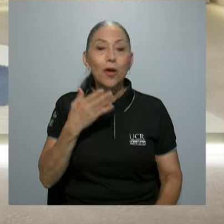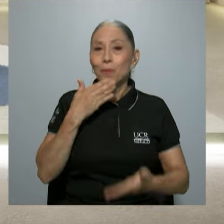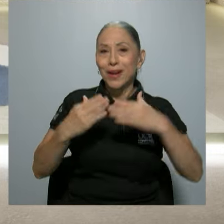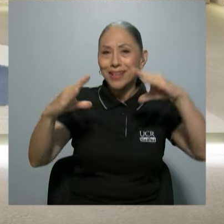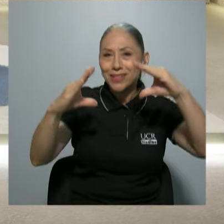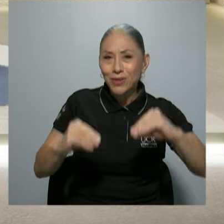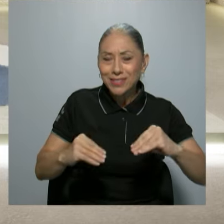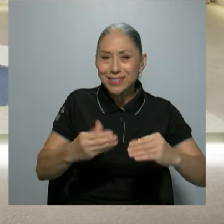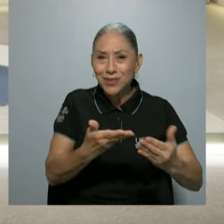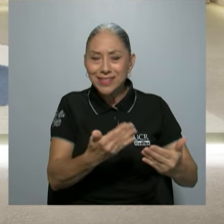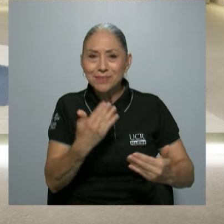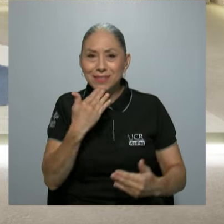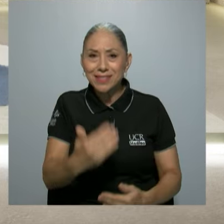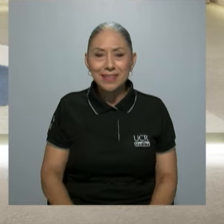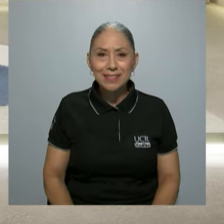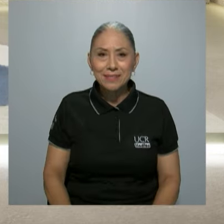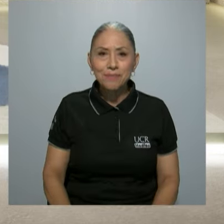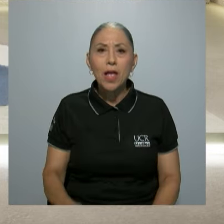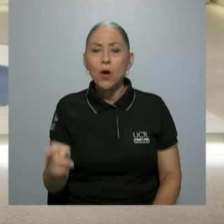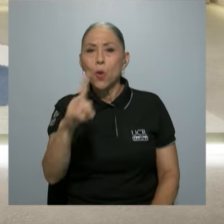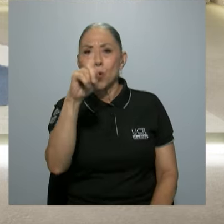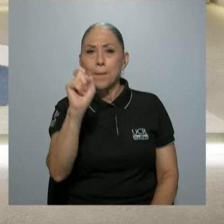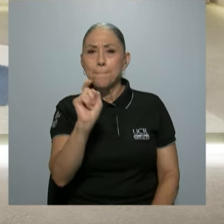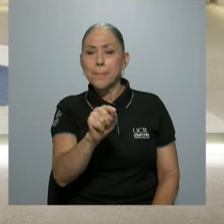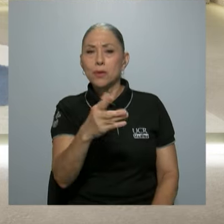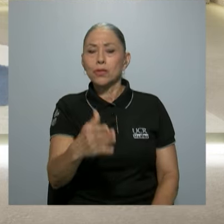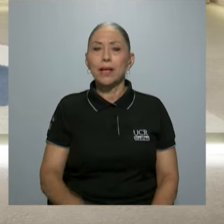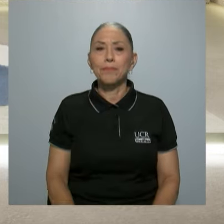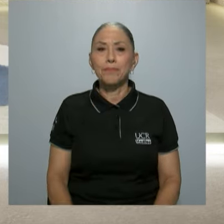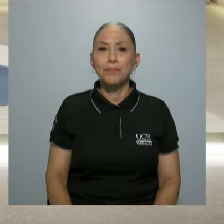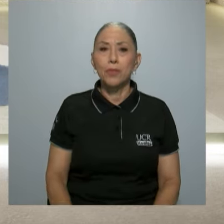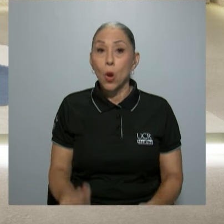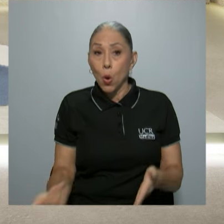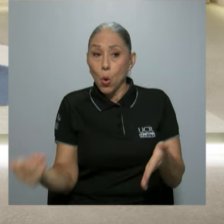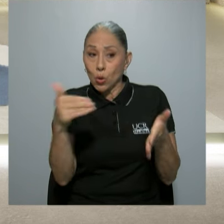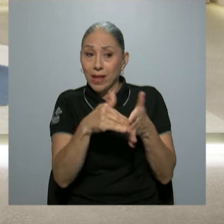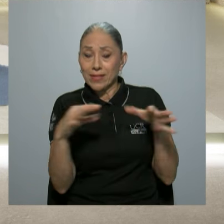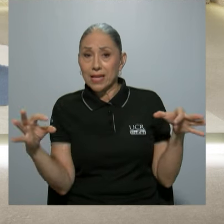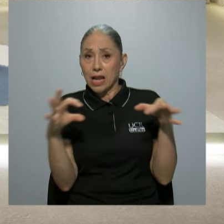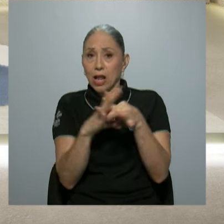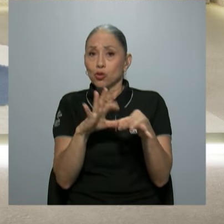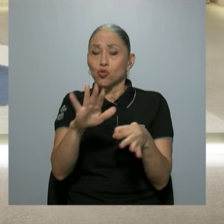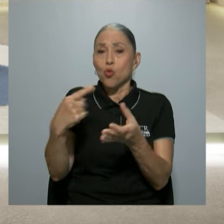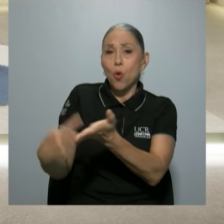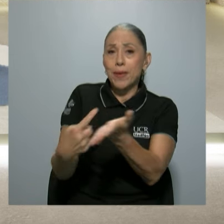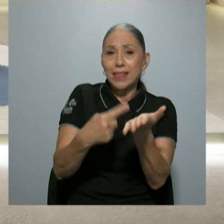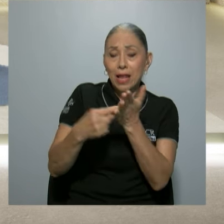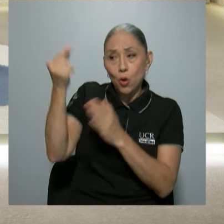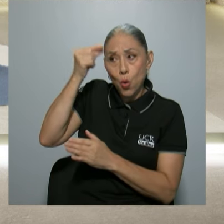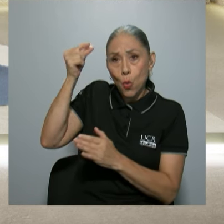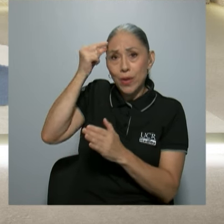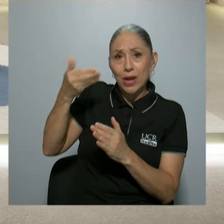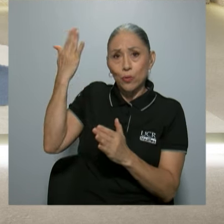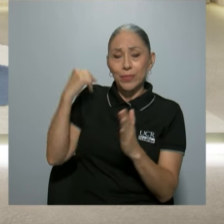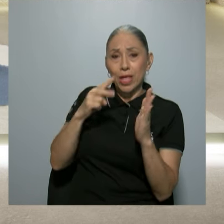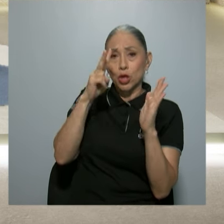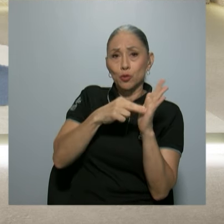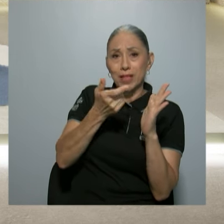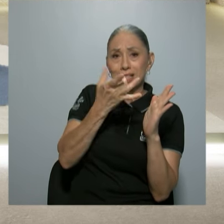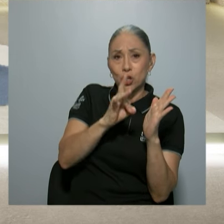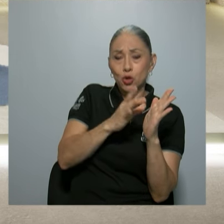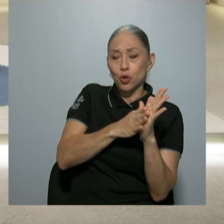muchas gracias. Tengo una pregunta por acá. Volviendo a su comentario sobre el gobierno 2018-2022, ¿a qué se